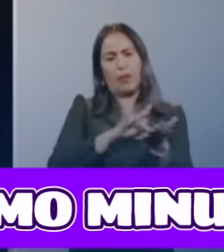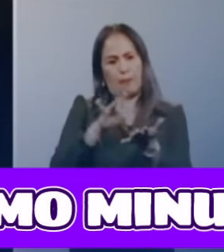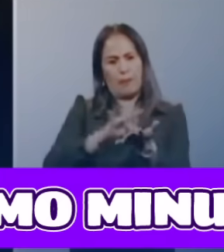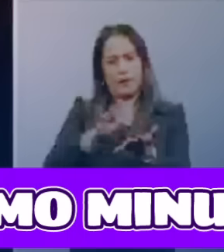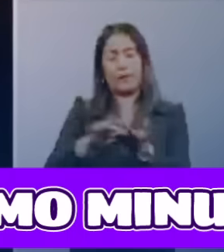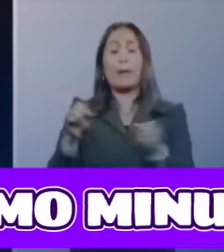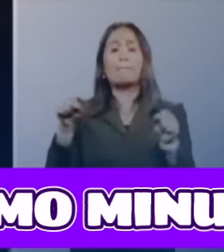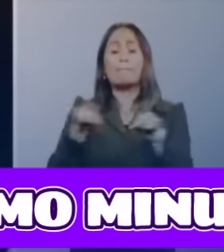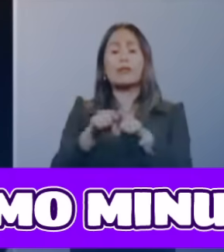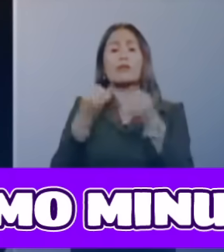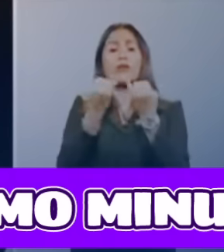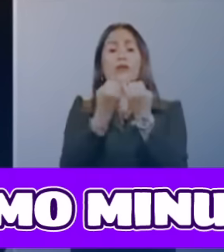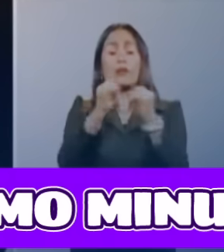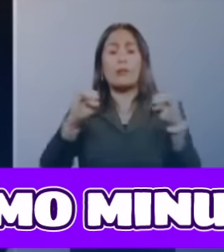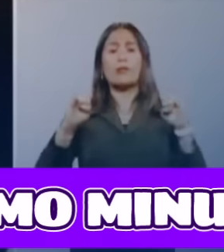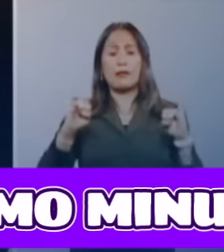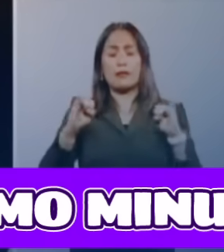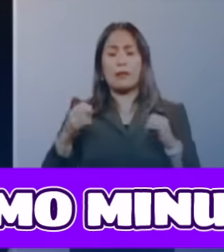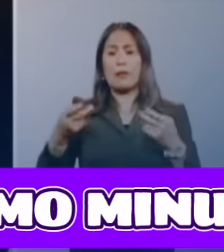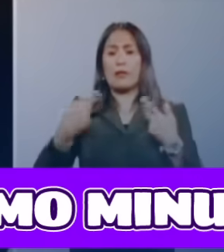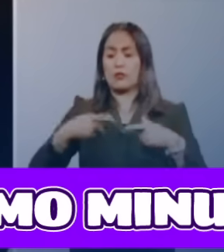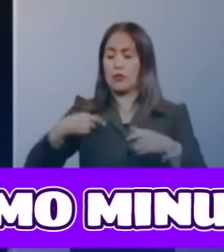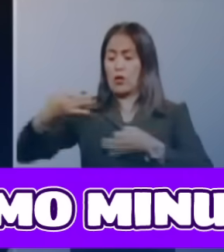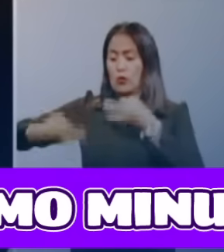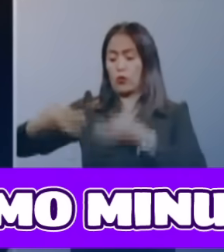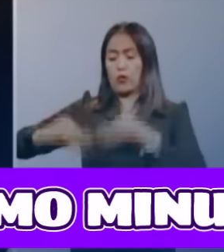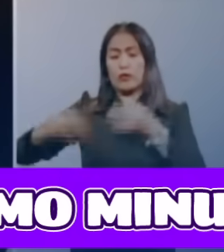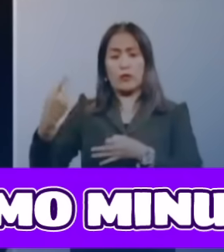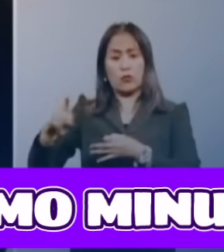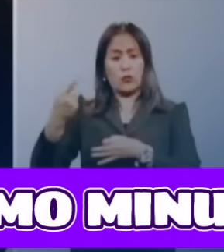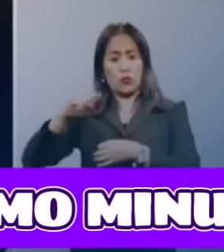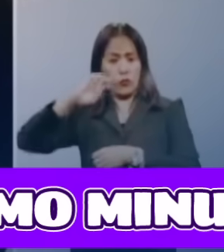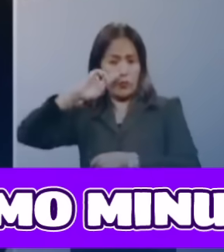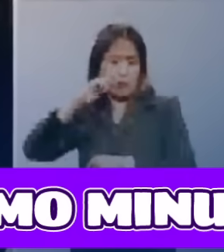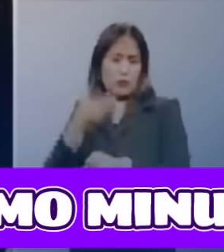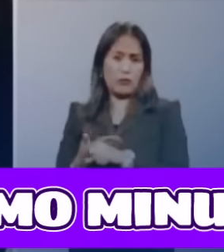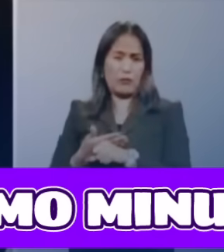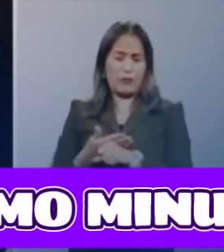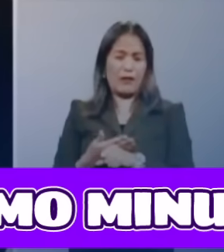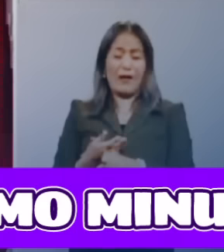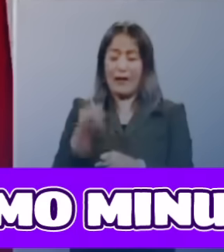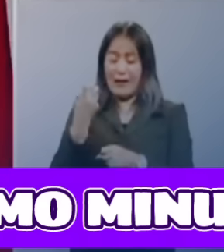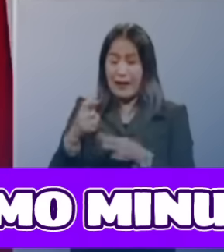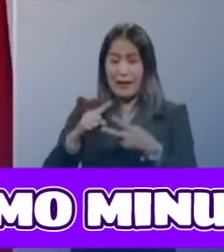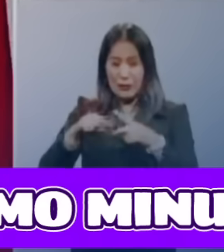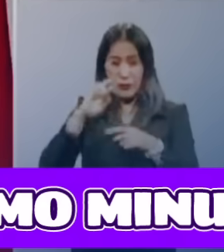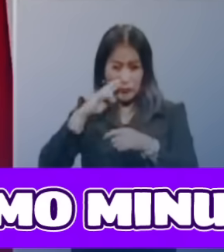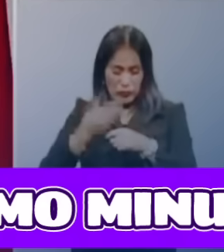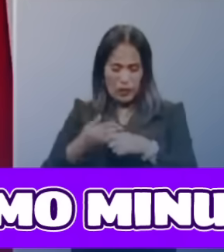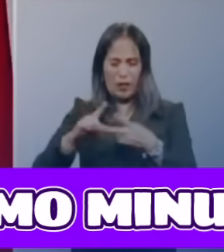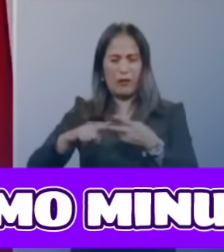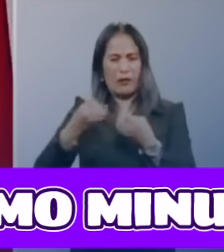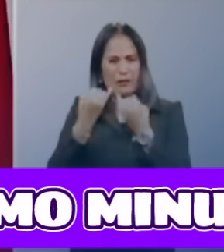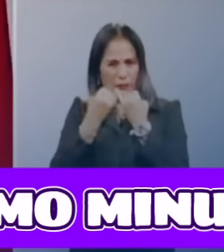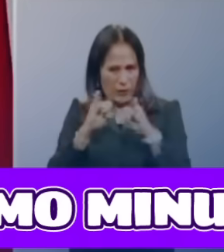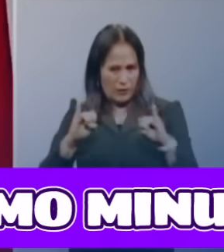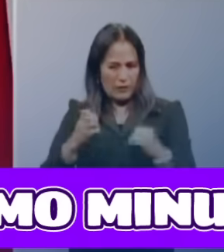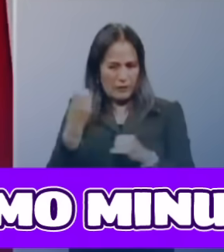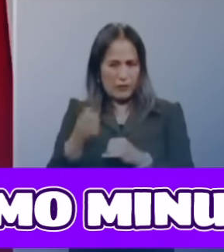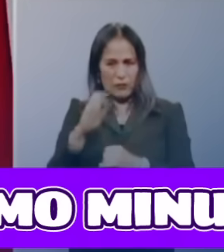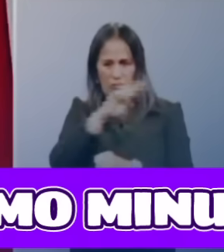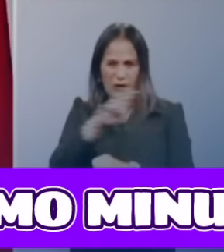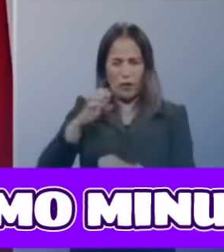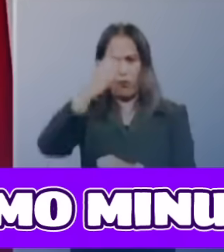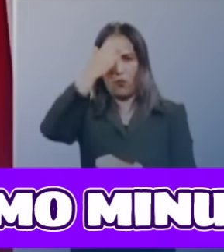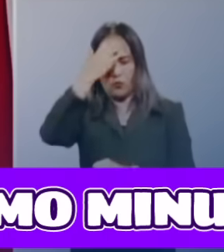la responsabilidad de los jueces son elementos reconocidos como fundamentales para